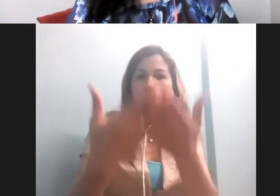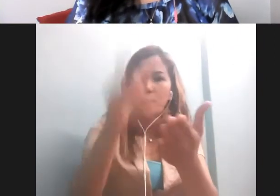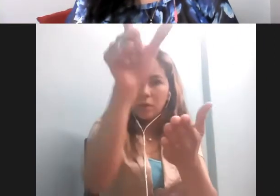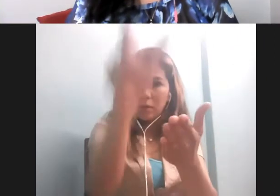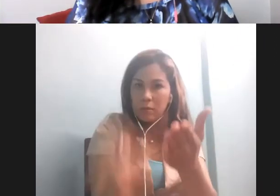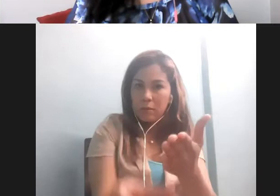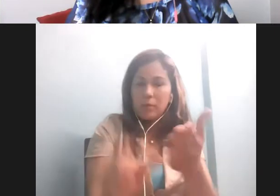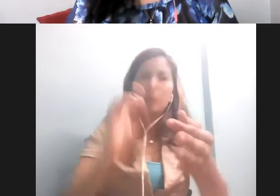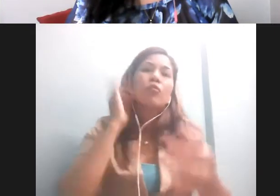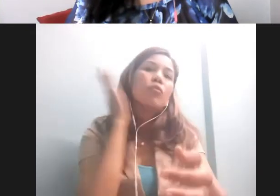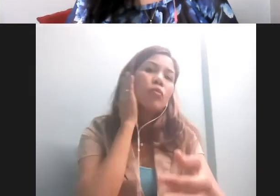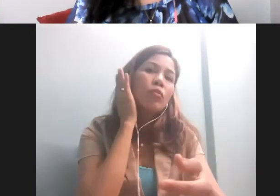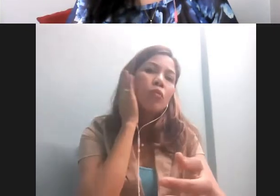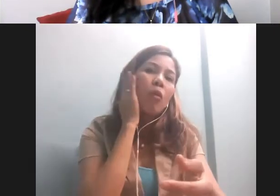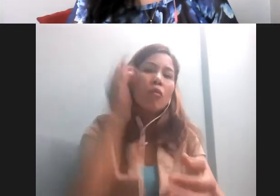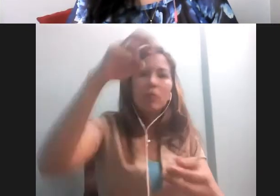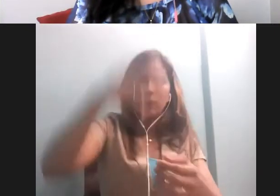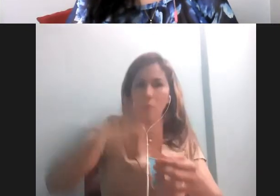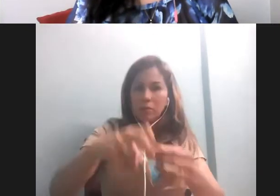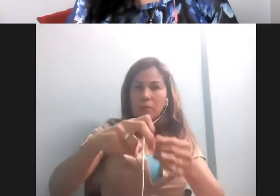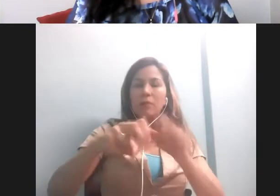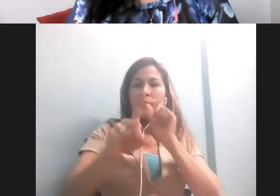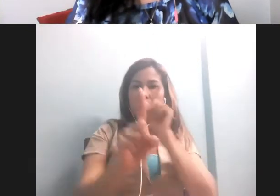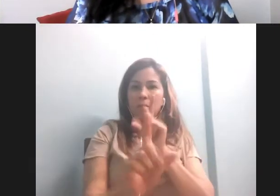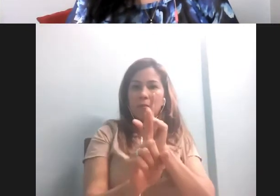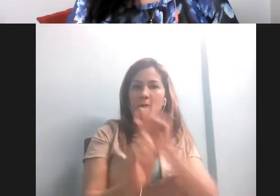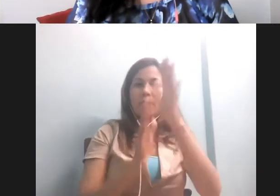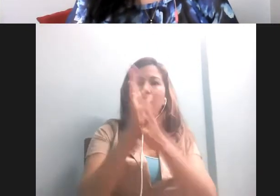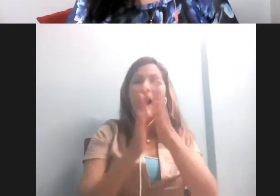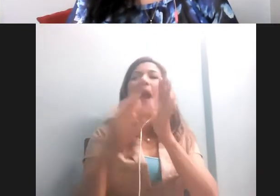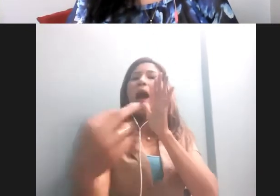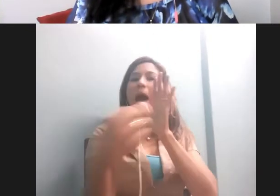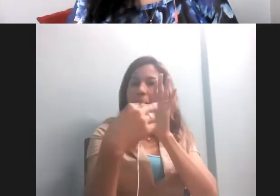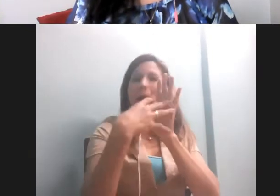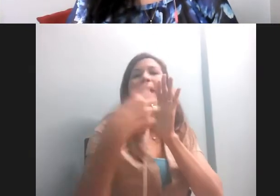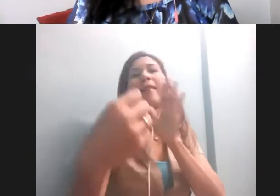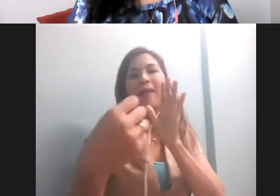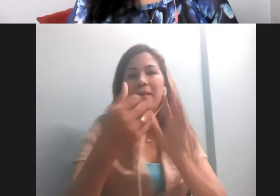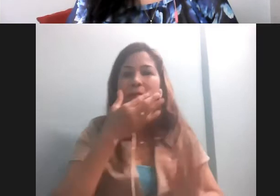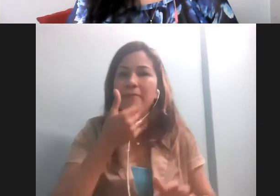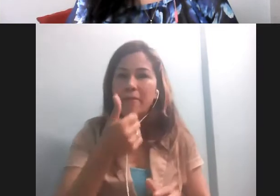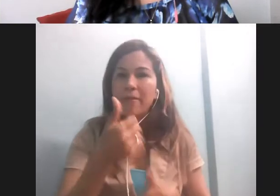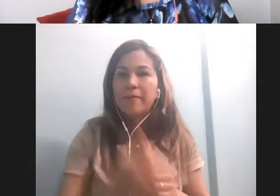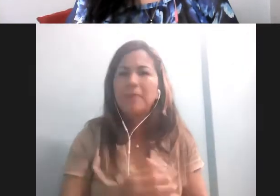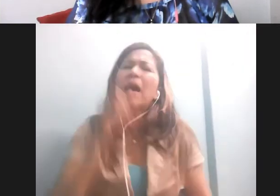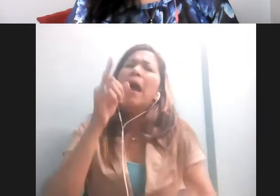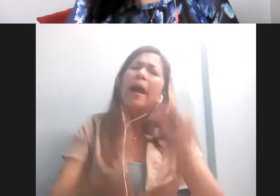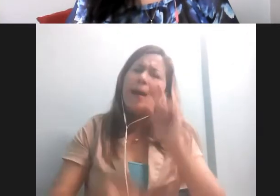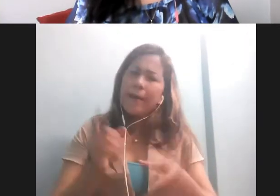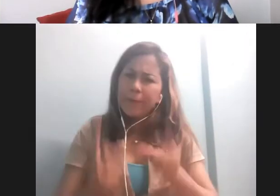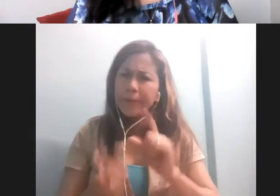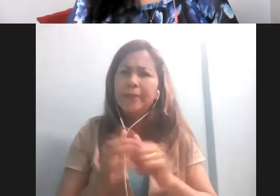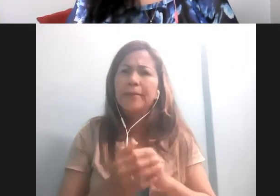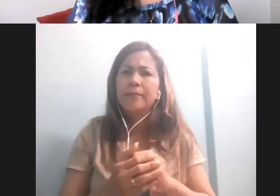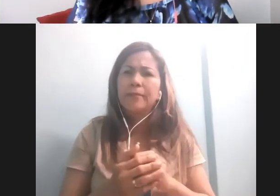depender. Pero para mí era fundamental eso. Y también a veces era bueno, a veces no, yo creo que es muy útil siempre cuando les dices antes